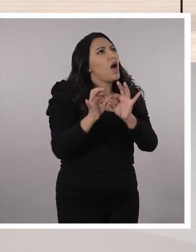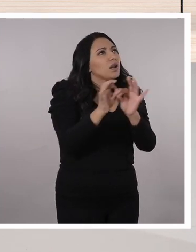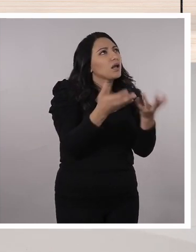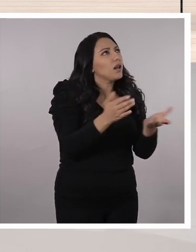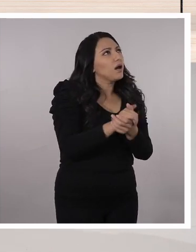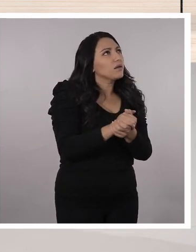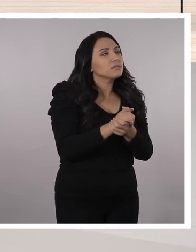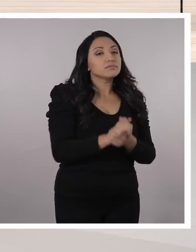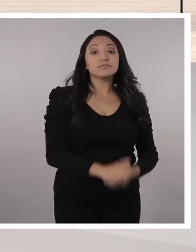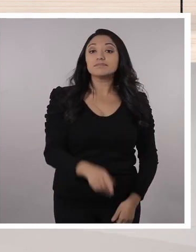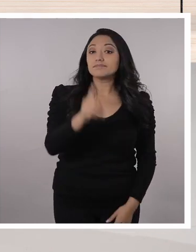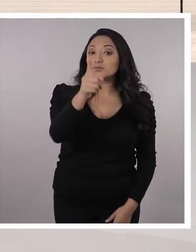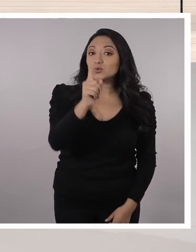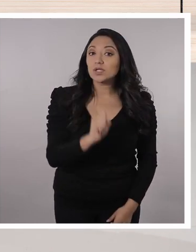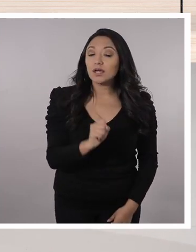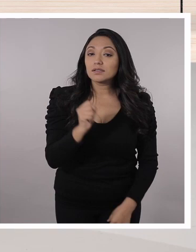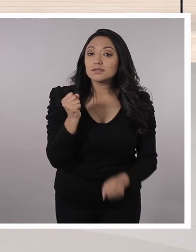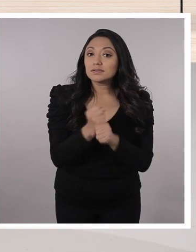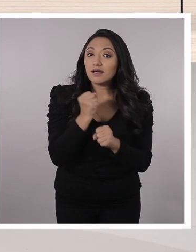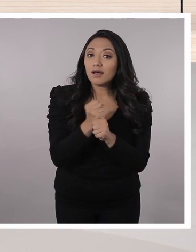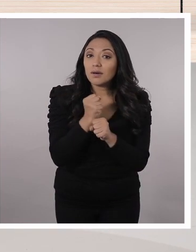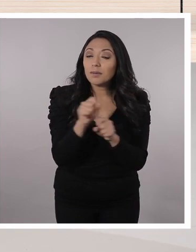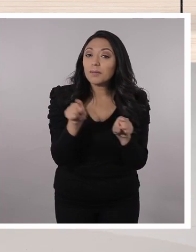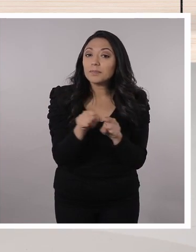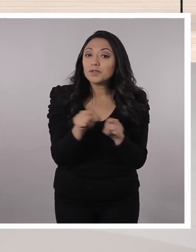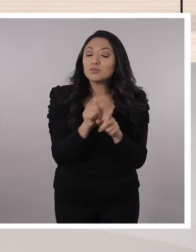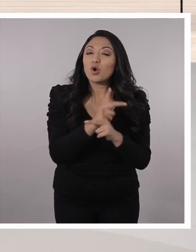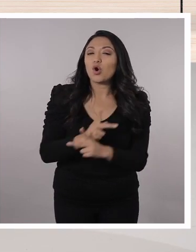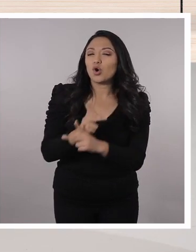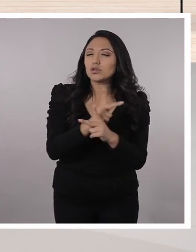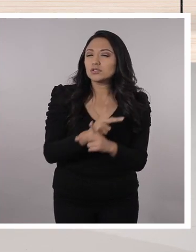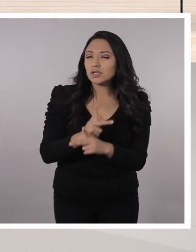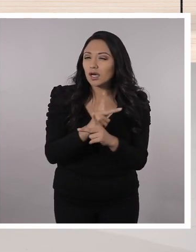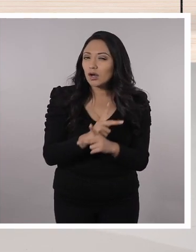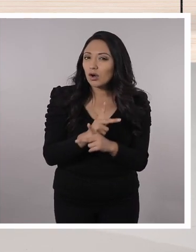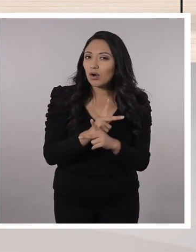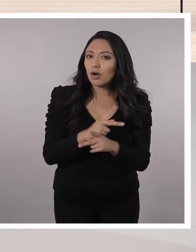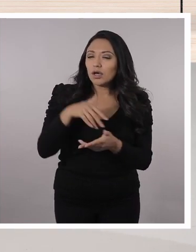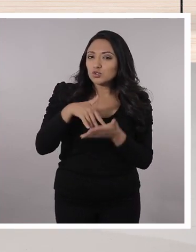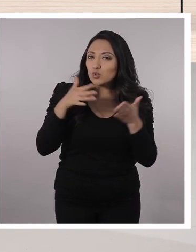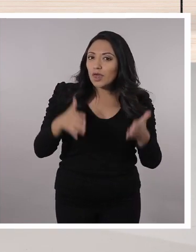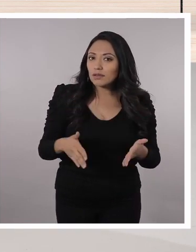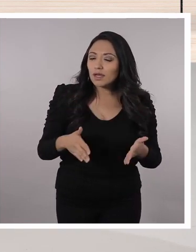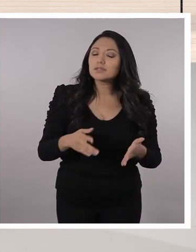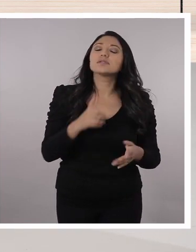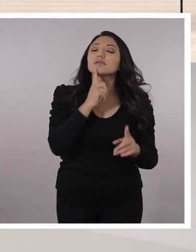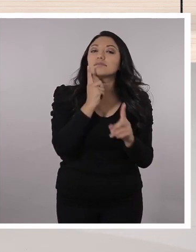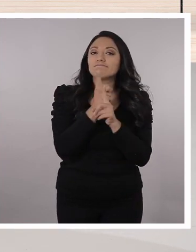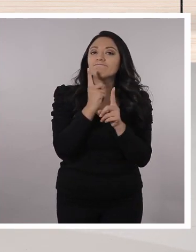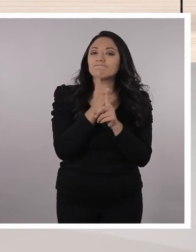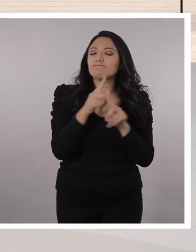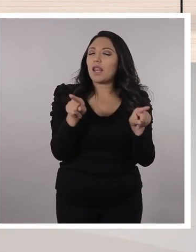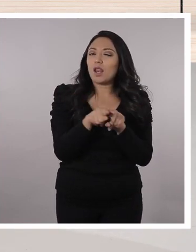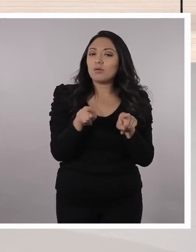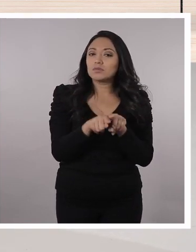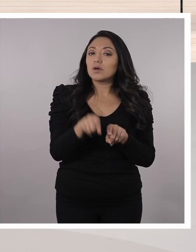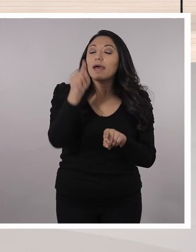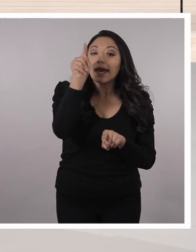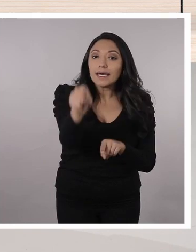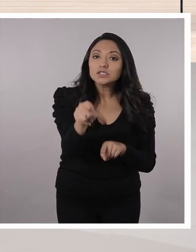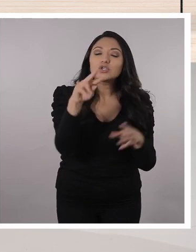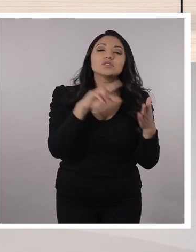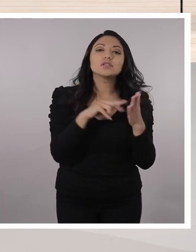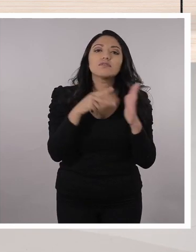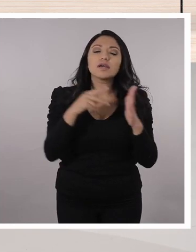Los chicos en casa que hayan participado en el Consejo Estudiantil seguro saben de lo que estás hablando. Y yo felicito porque tú has puesto en